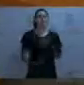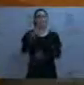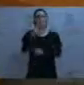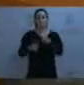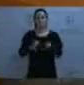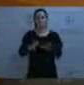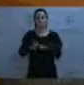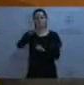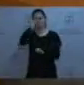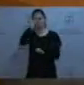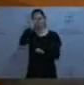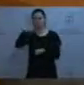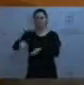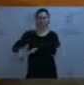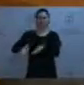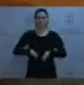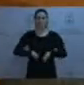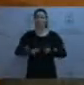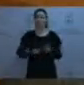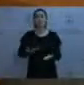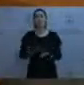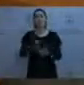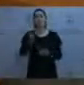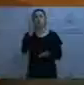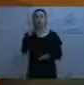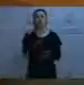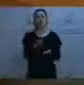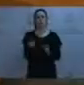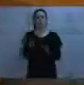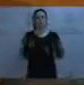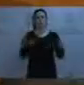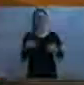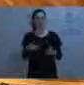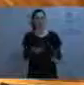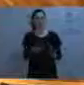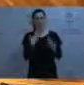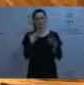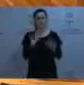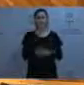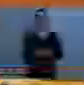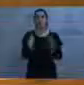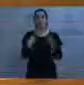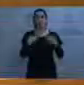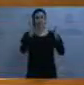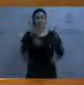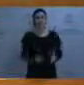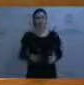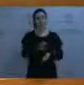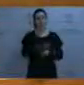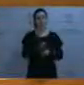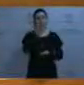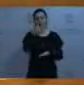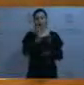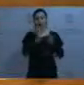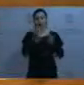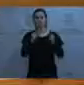legales pide expresamente hacer otro día, ningún problema, señoría. Muchas gracias. Gracias, señor consejero.